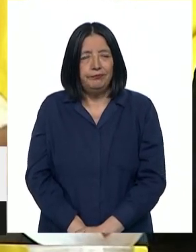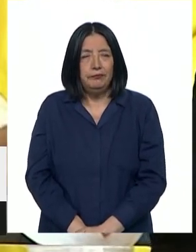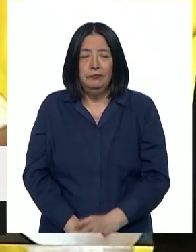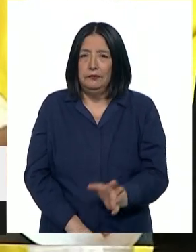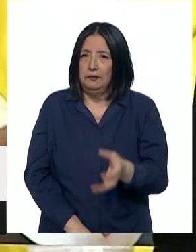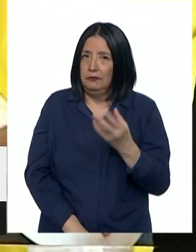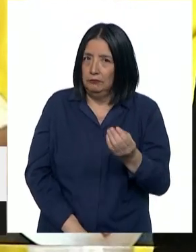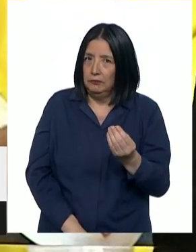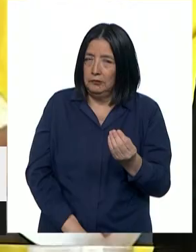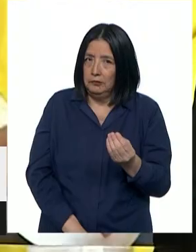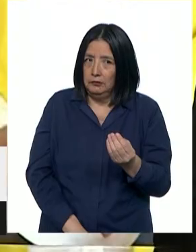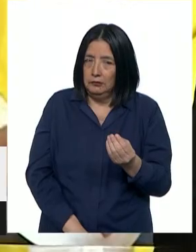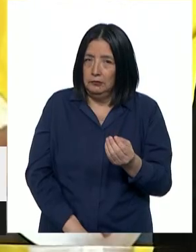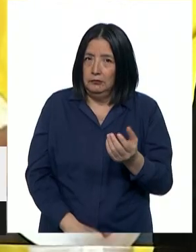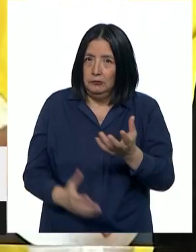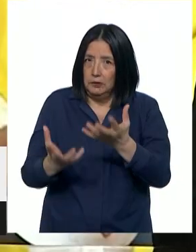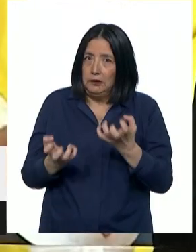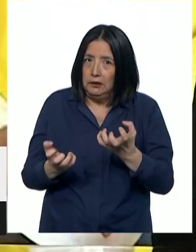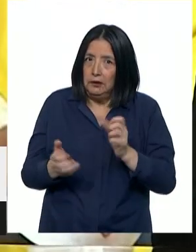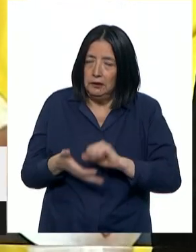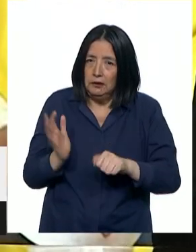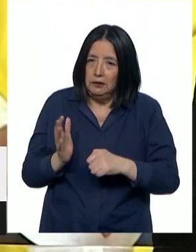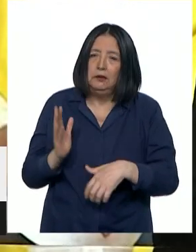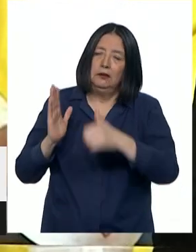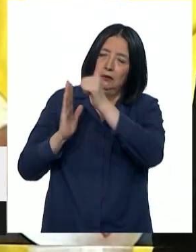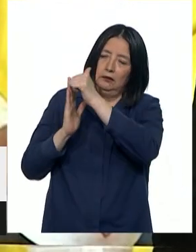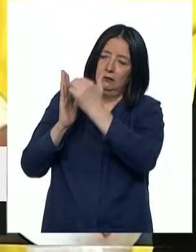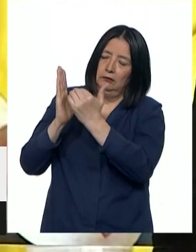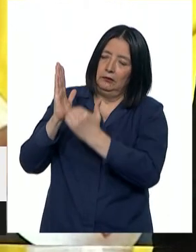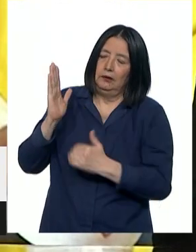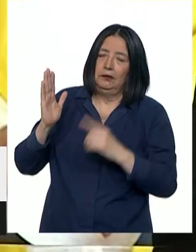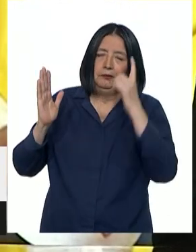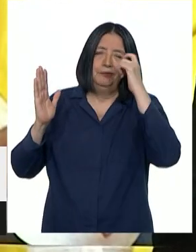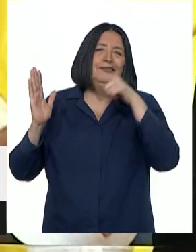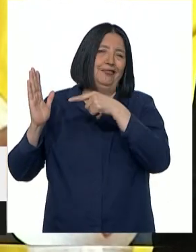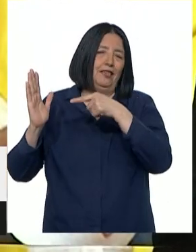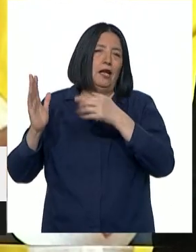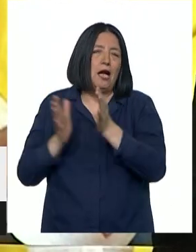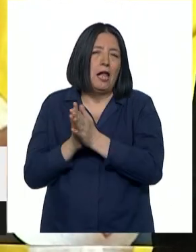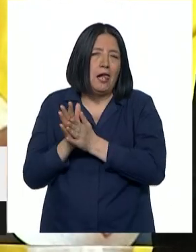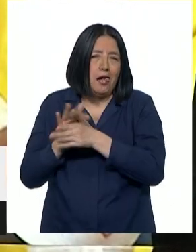Porque los que tienen la agenda política, ese es su interés,